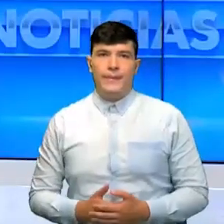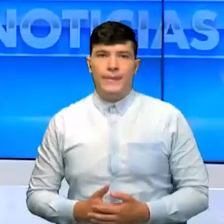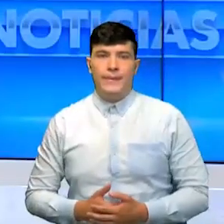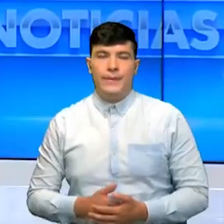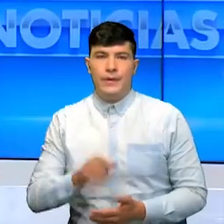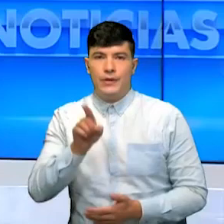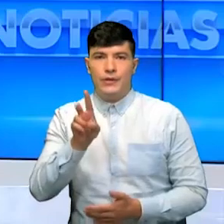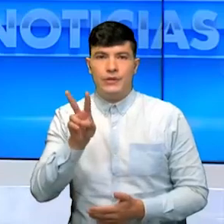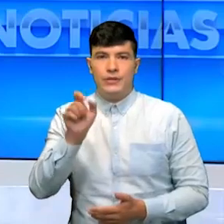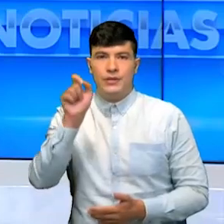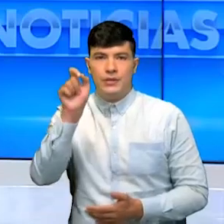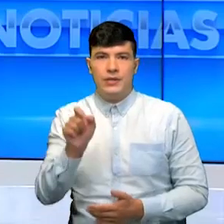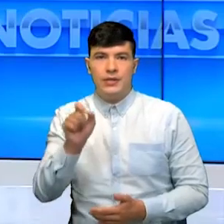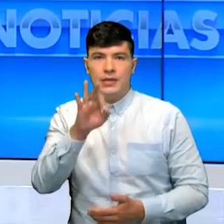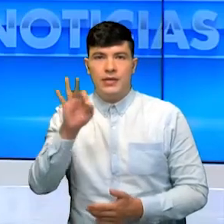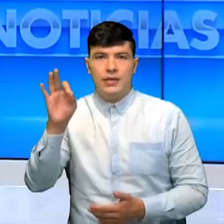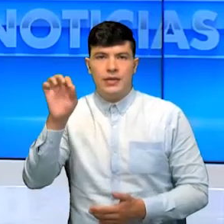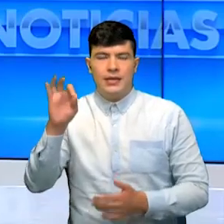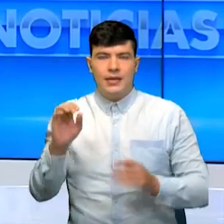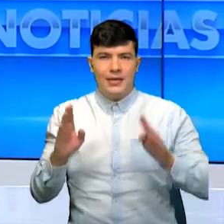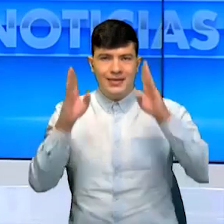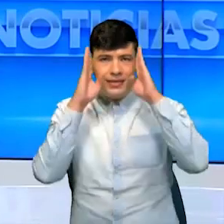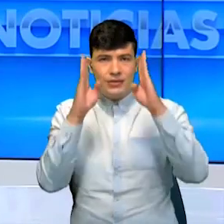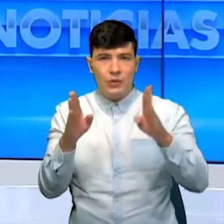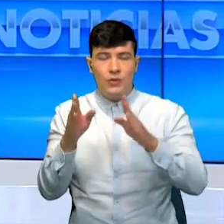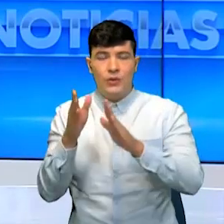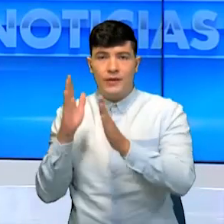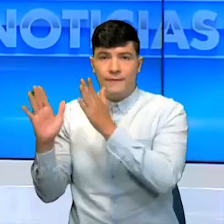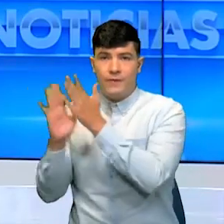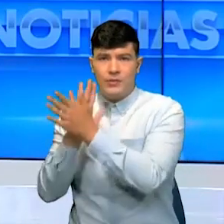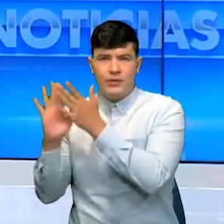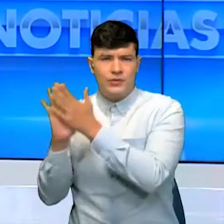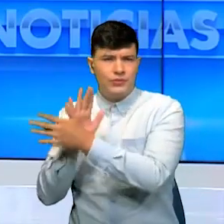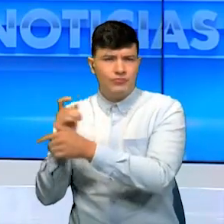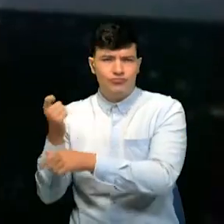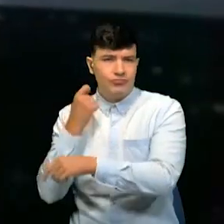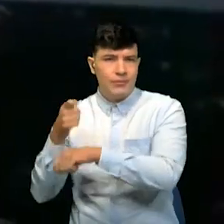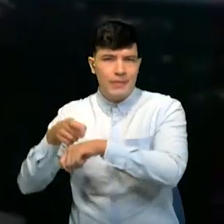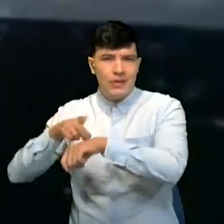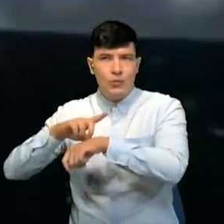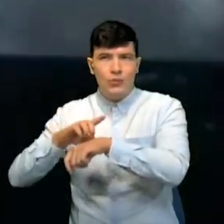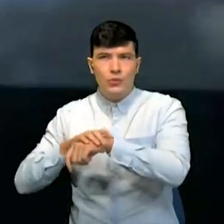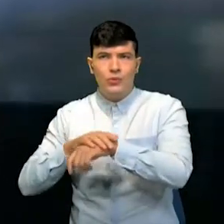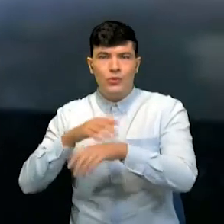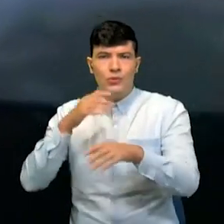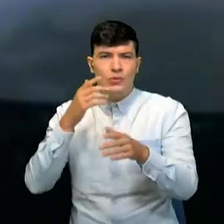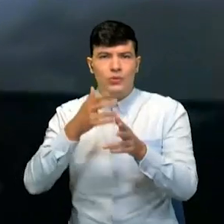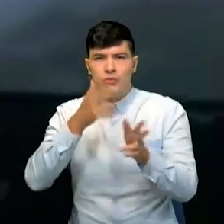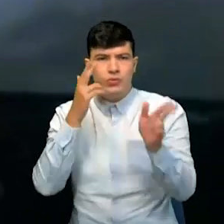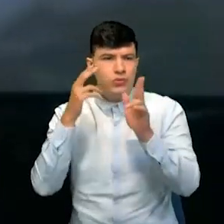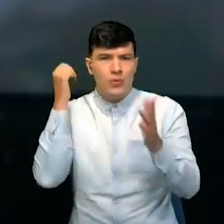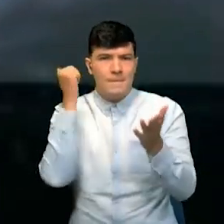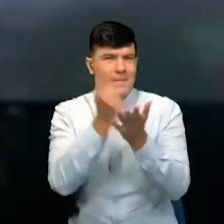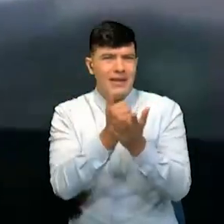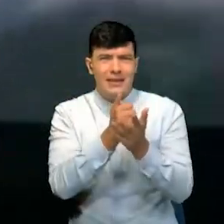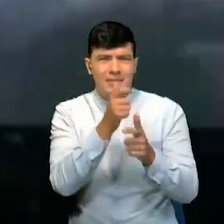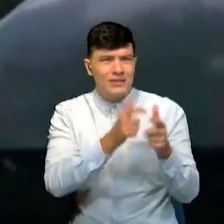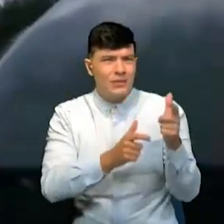12 del día, 38 minutos. Mucha atención que tenemos información de último minuto. Se registró una masacre en la